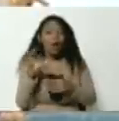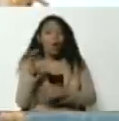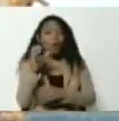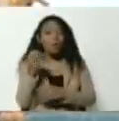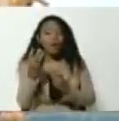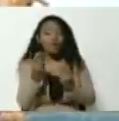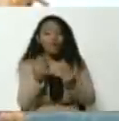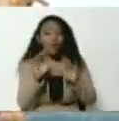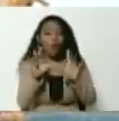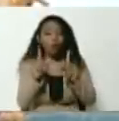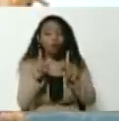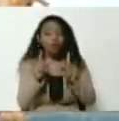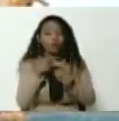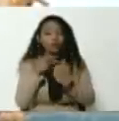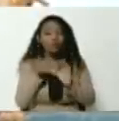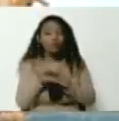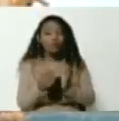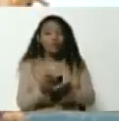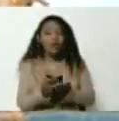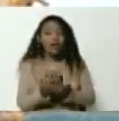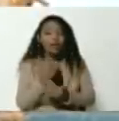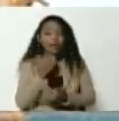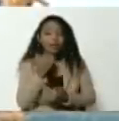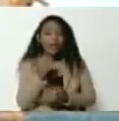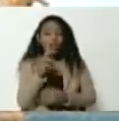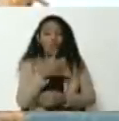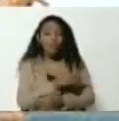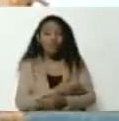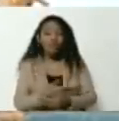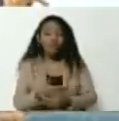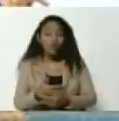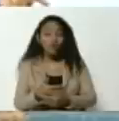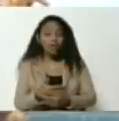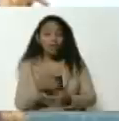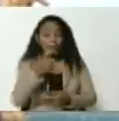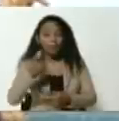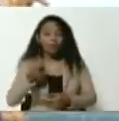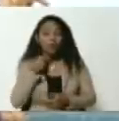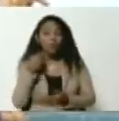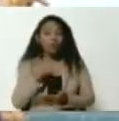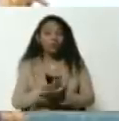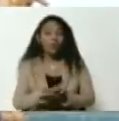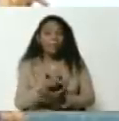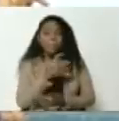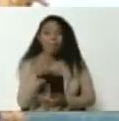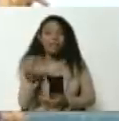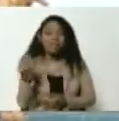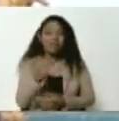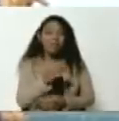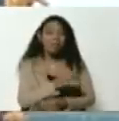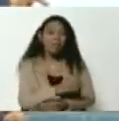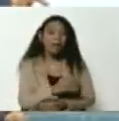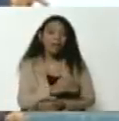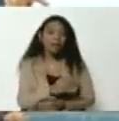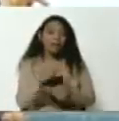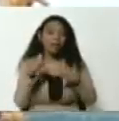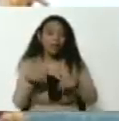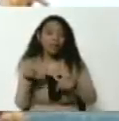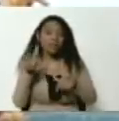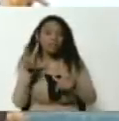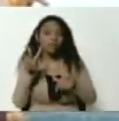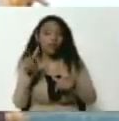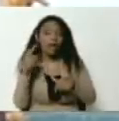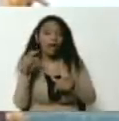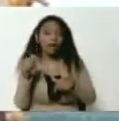mundo, casi 2 millones de casos. Es decir, 20 veces más casos que los que tiene